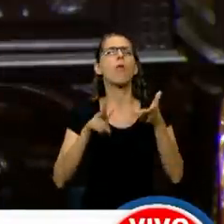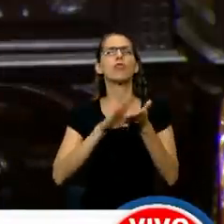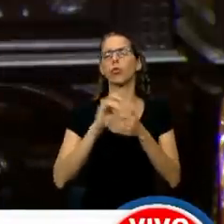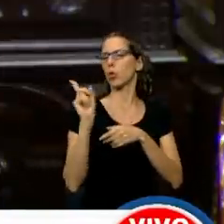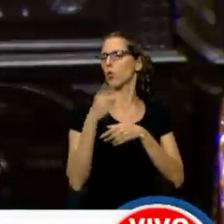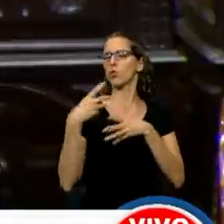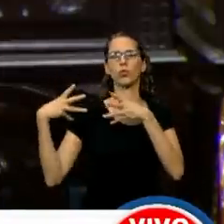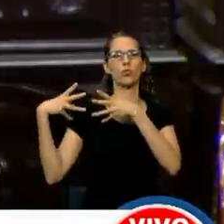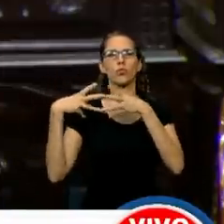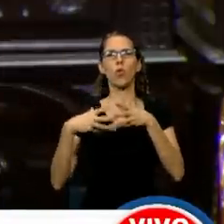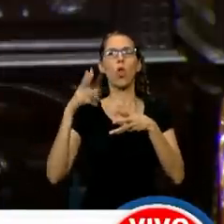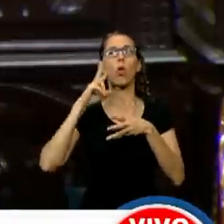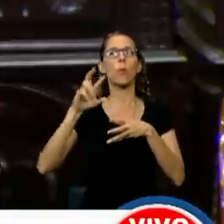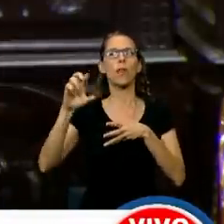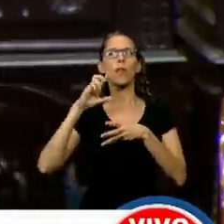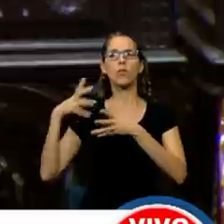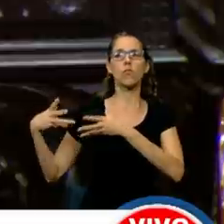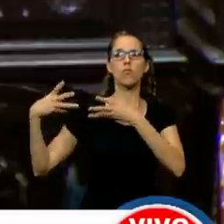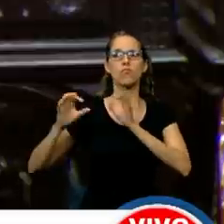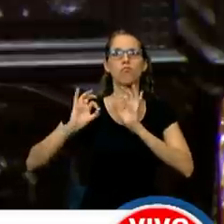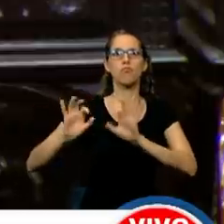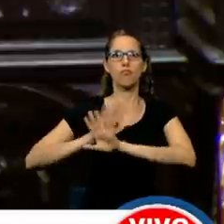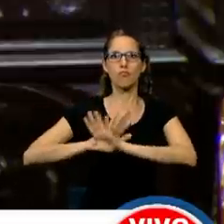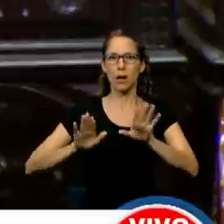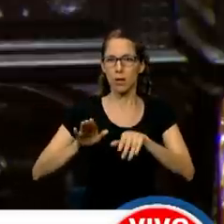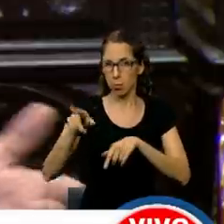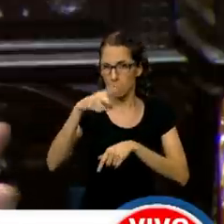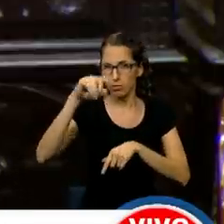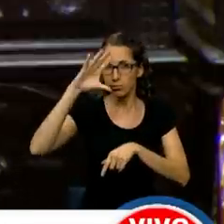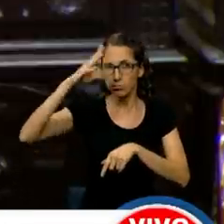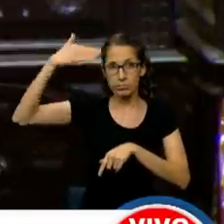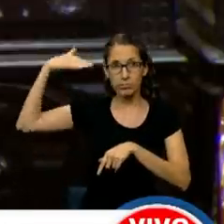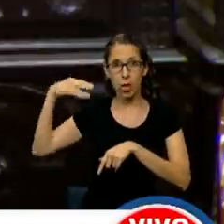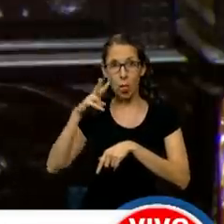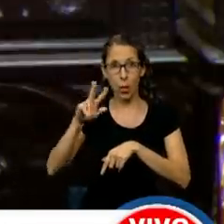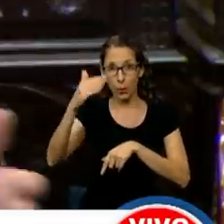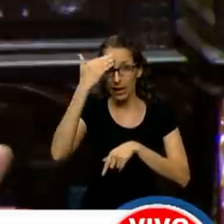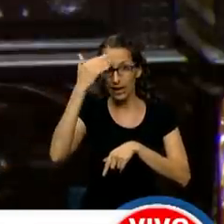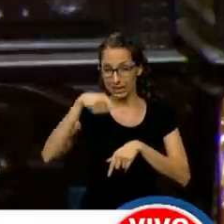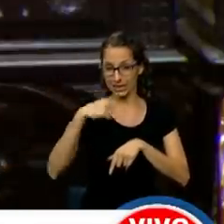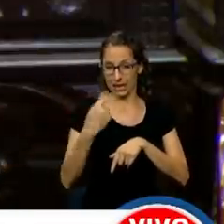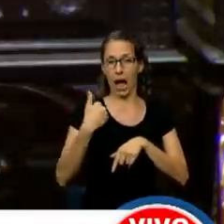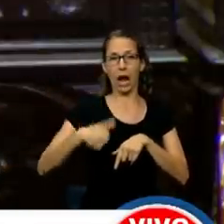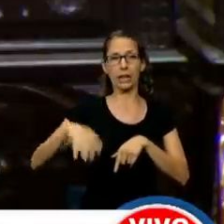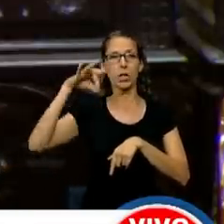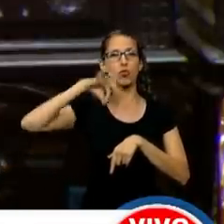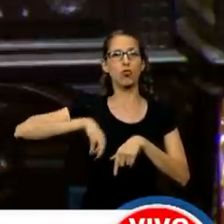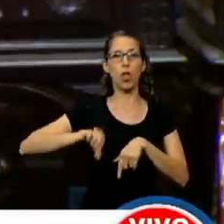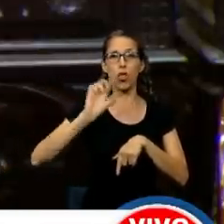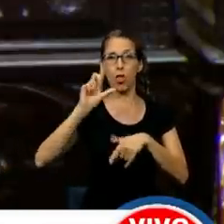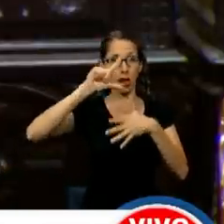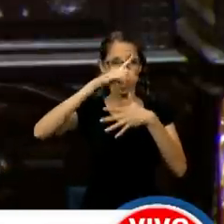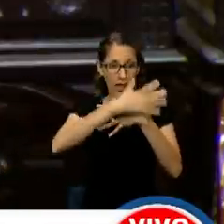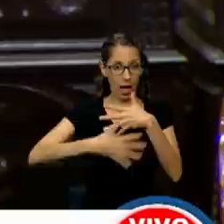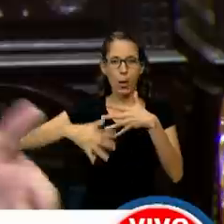se olvidan que en el 2015 argentina el salario en dólares era el más importante de latinoamérica